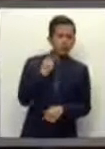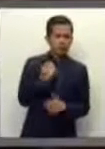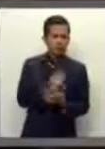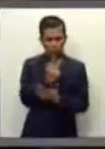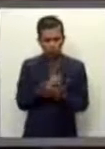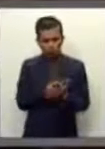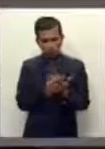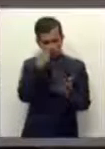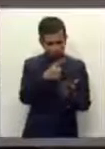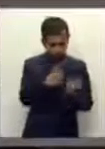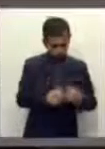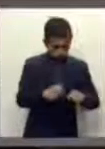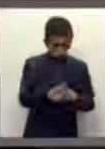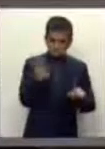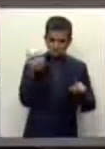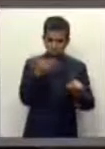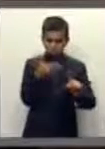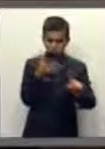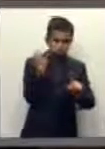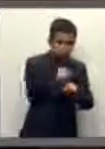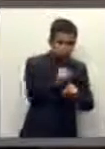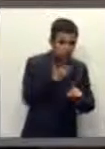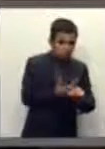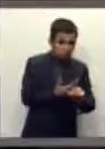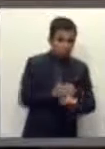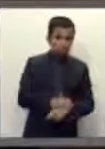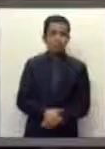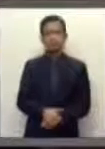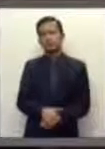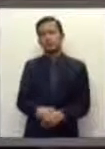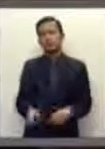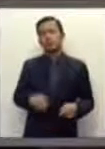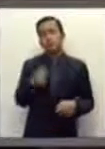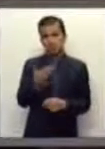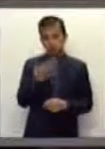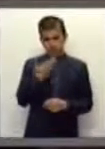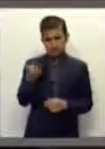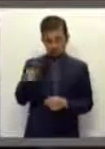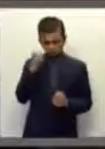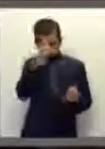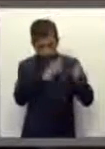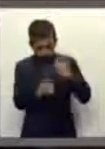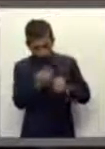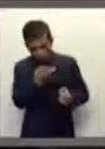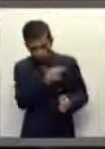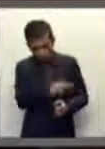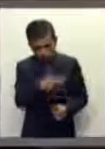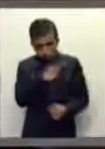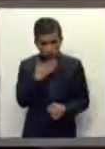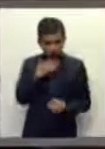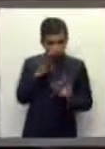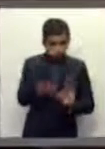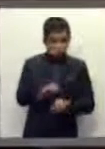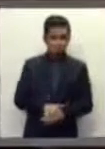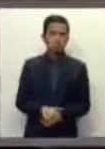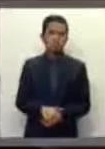han cumplido con su cometido? ¿Es correcta la forma de medición de la pobreza? ¿Se asigna y